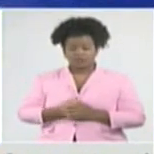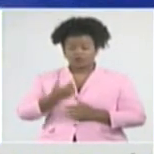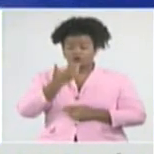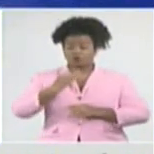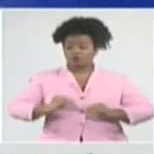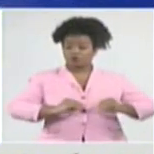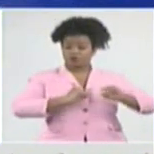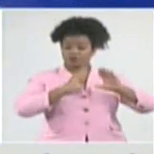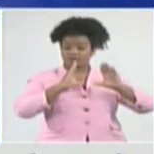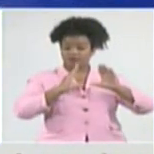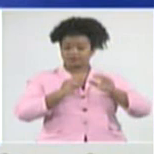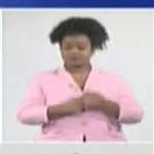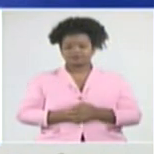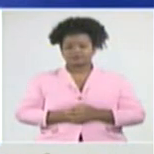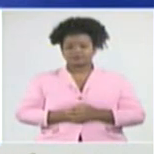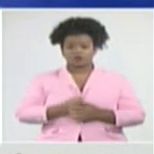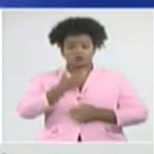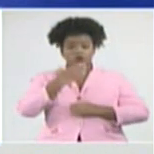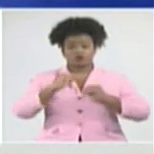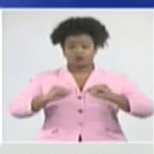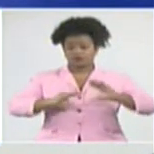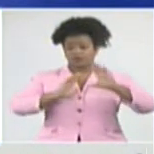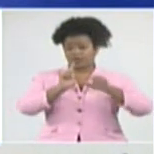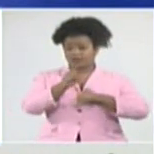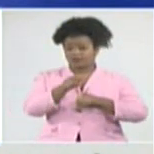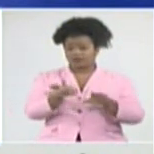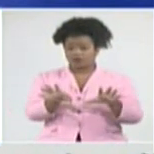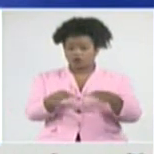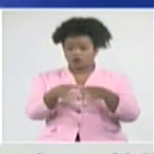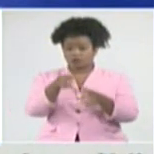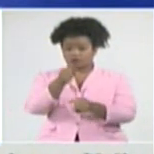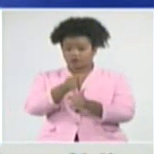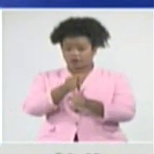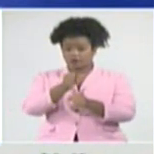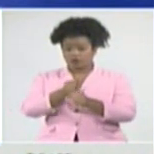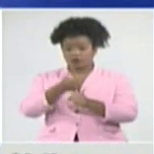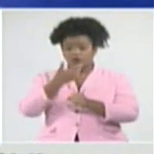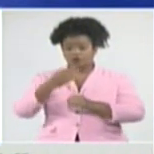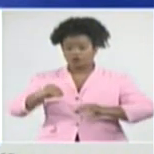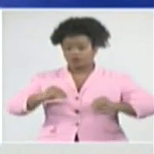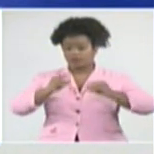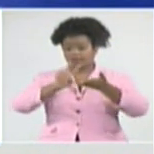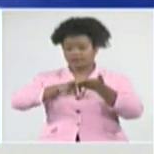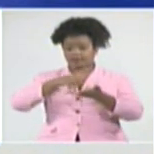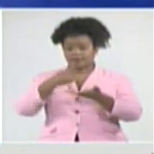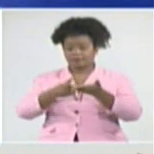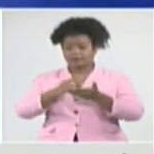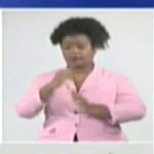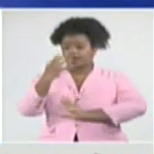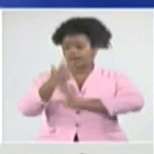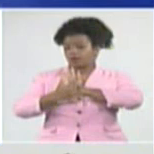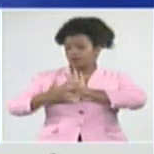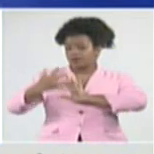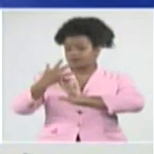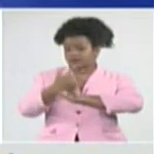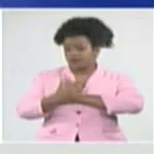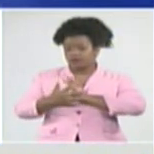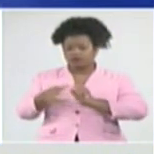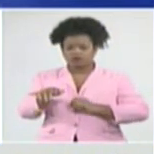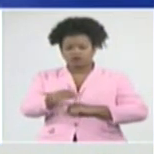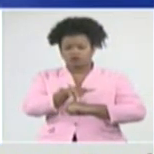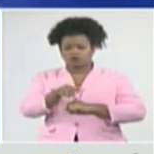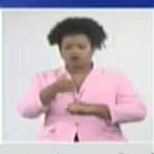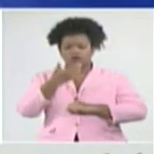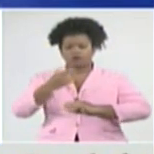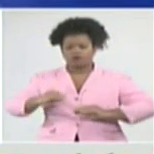bienvenido. Buenos días, Gisela, a ti, al equipo de trabajo, la intérprete de lengua de señas y a todas las personas